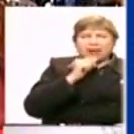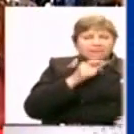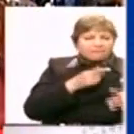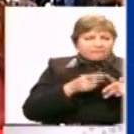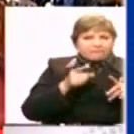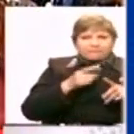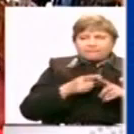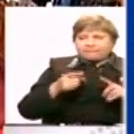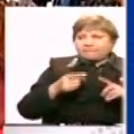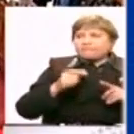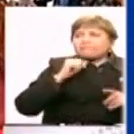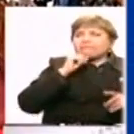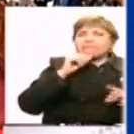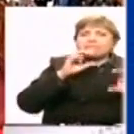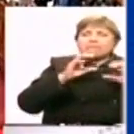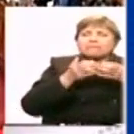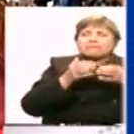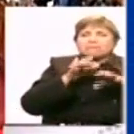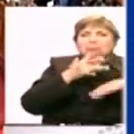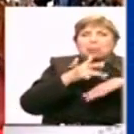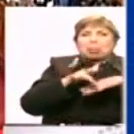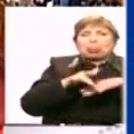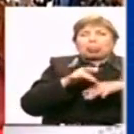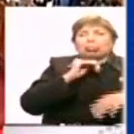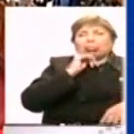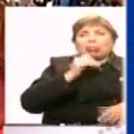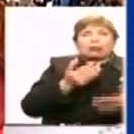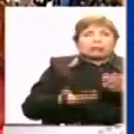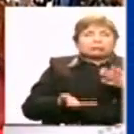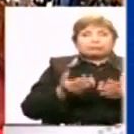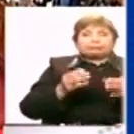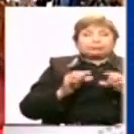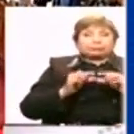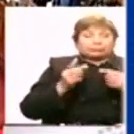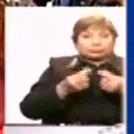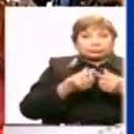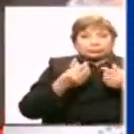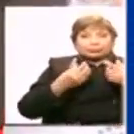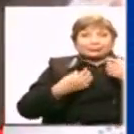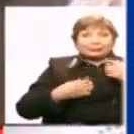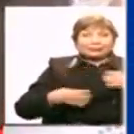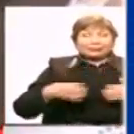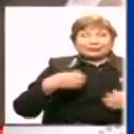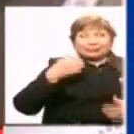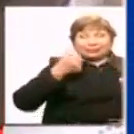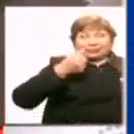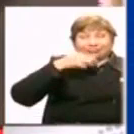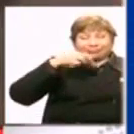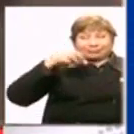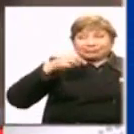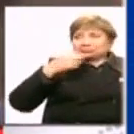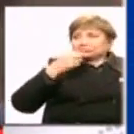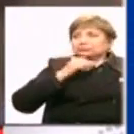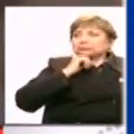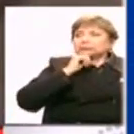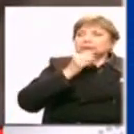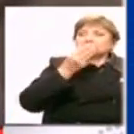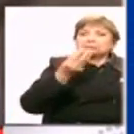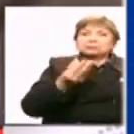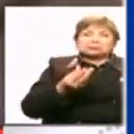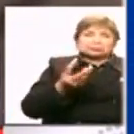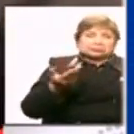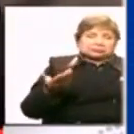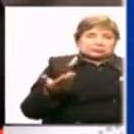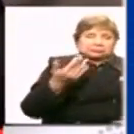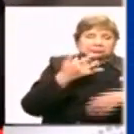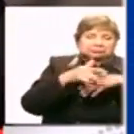Pedro Franque, por ejemplo, ha dicho que hay que convocar funcionarios de alto nivel. Es decir, lo que se entiende, porque no era la primera vez que lo decía